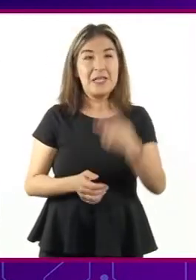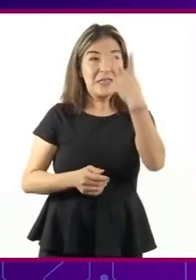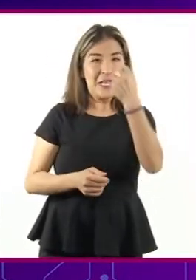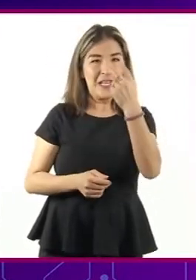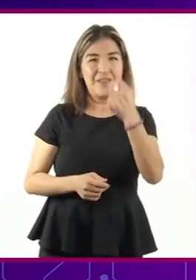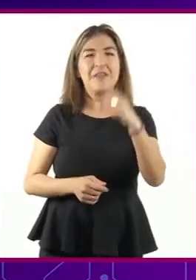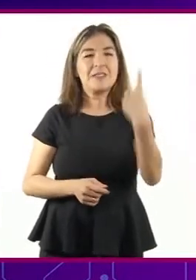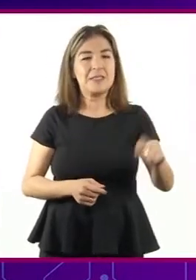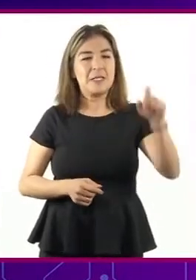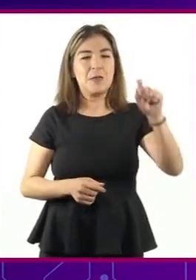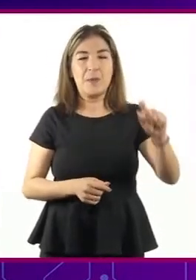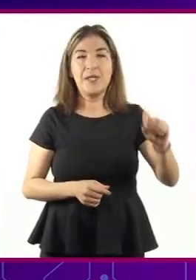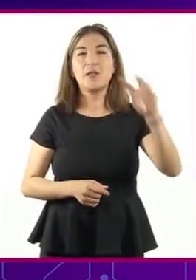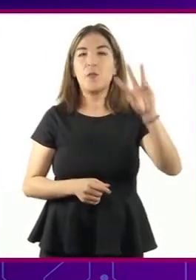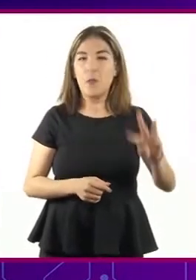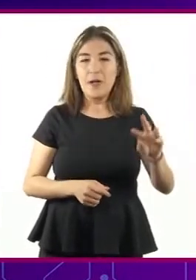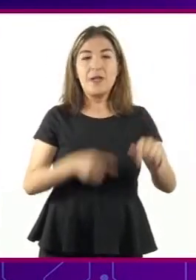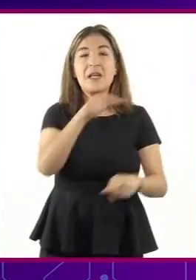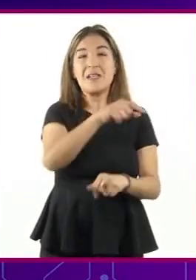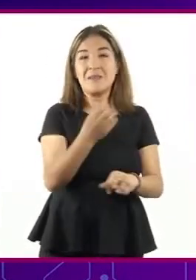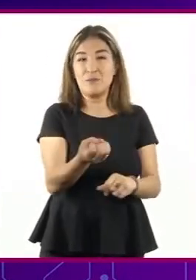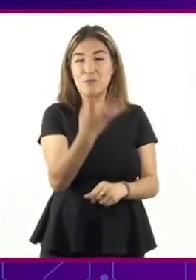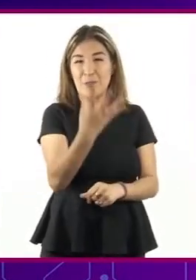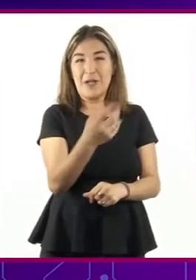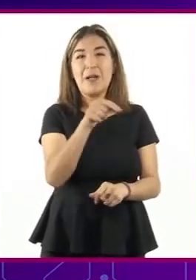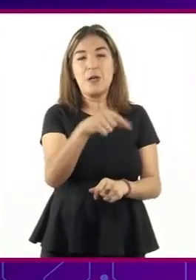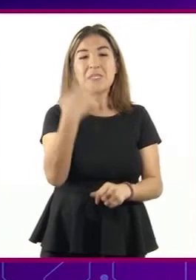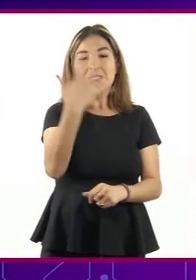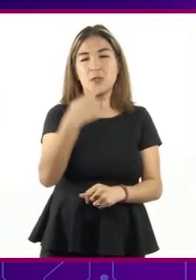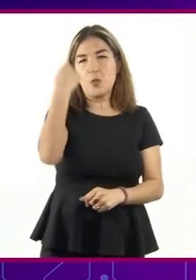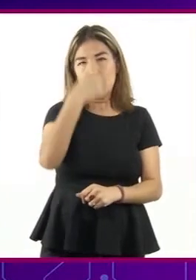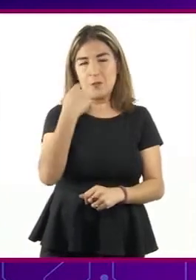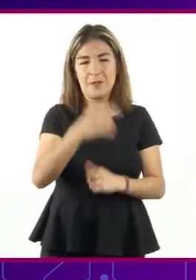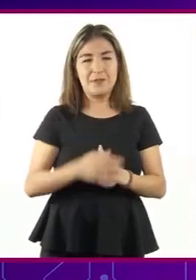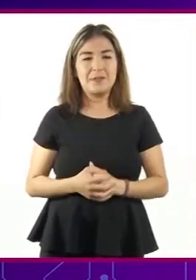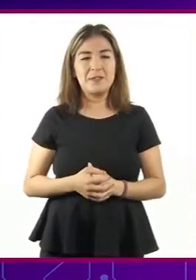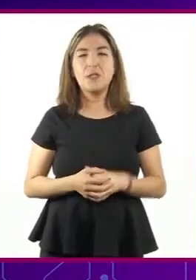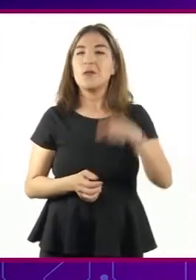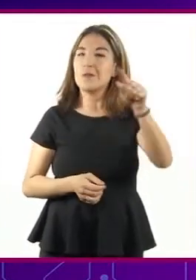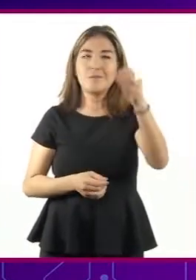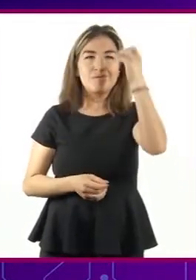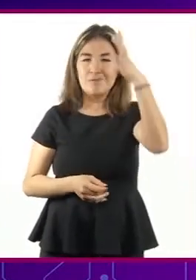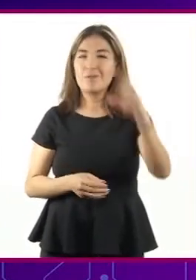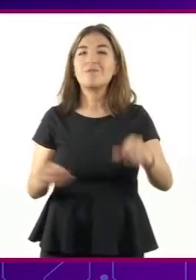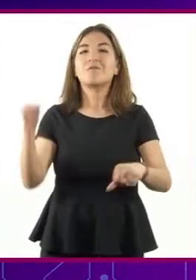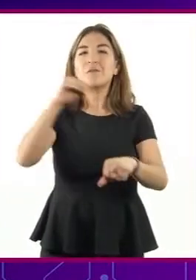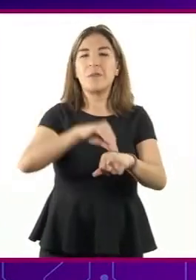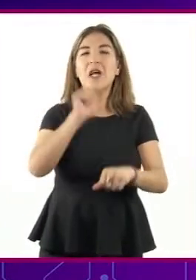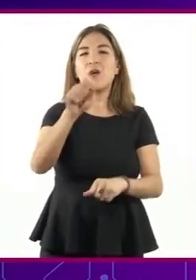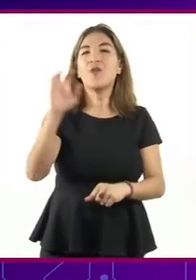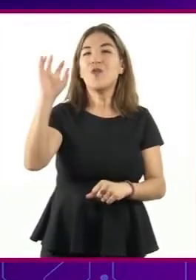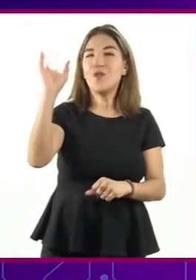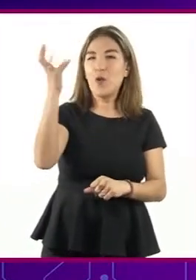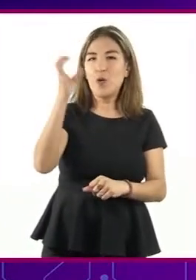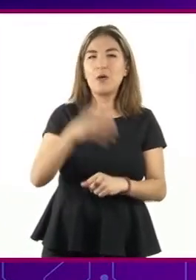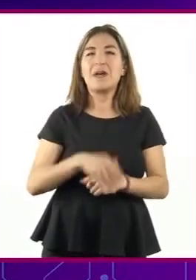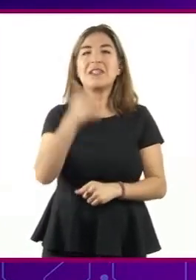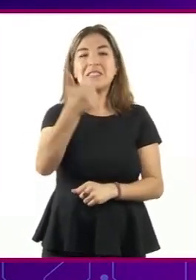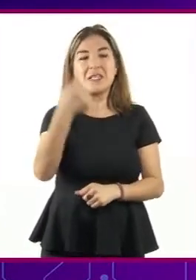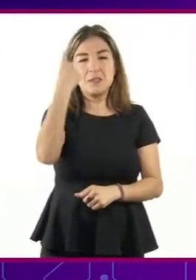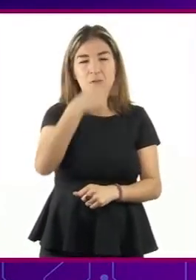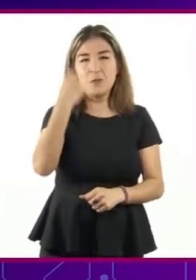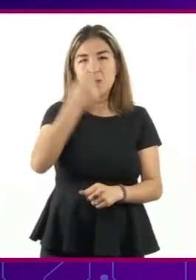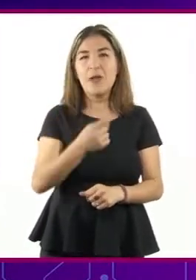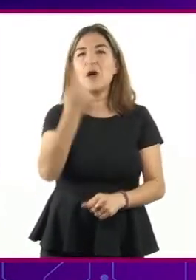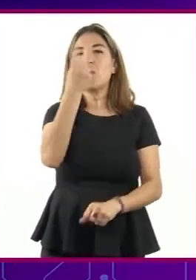de 120 watts que permanece encendida 5 horas. Y no olvidemos poner cuando menos un foco que funcione 6 horas